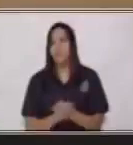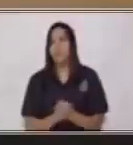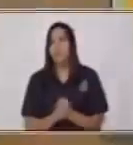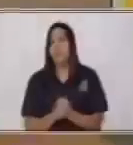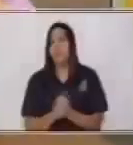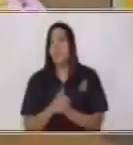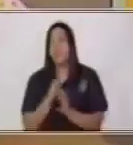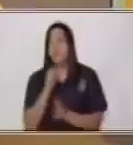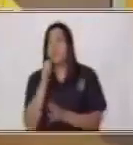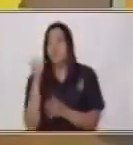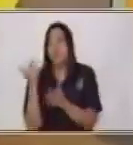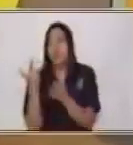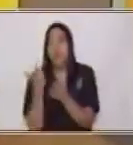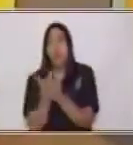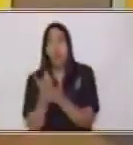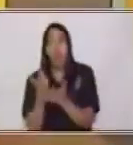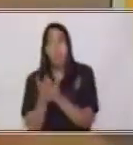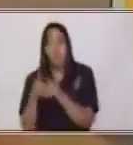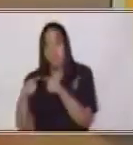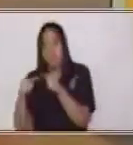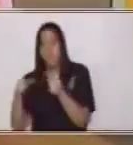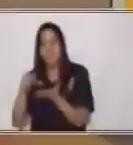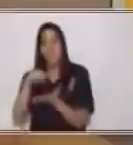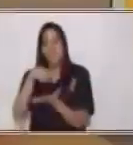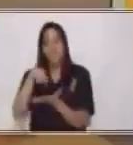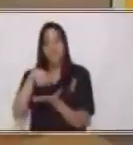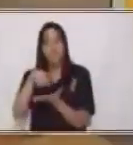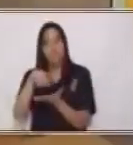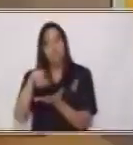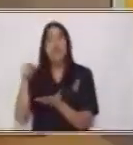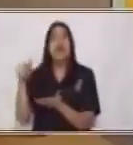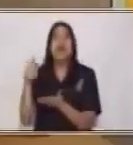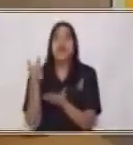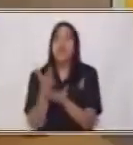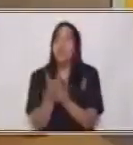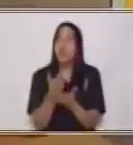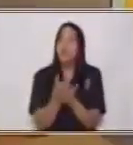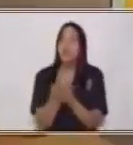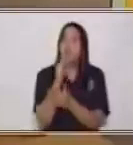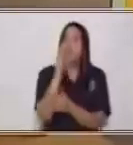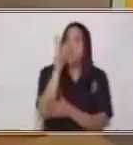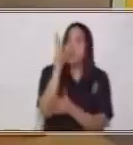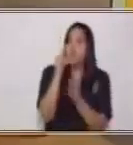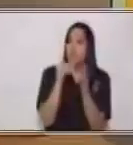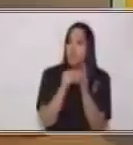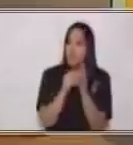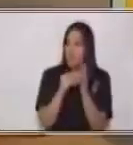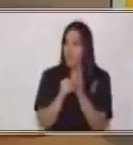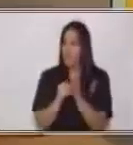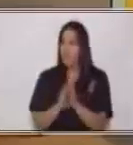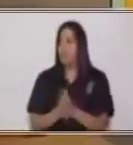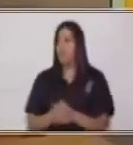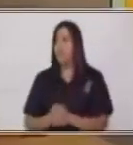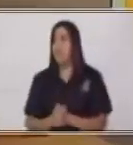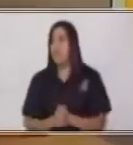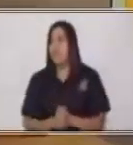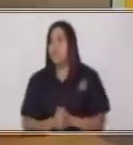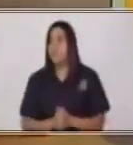Y compré la caja de gelatina que me costó 2 quetzales.